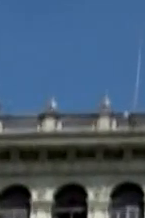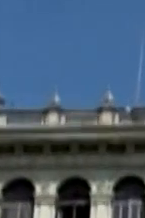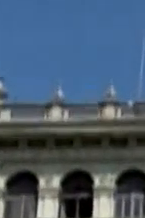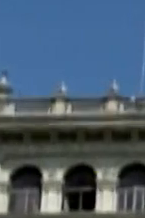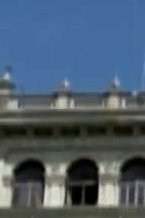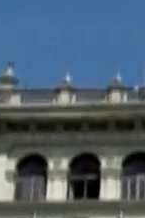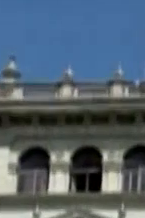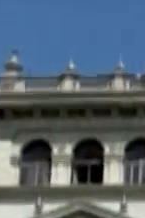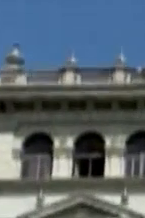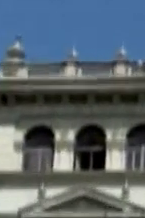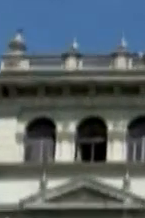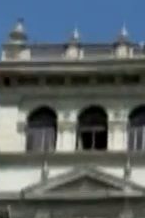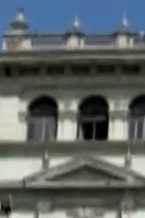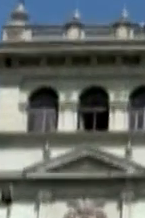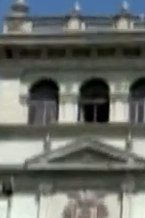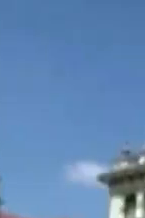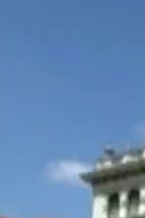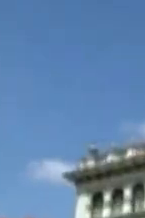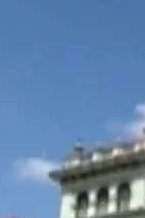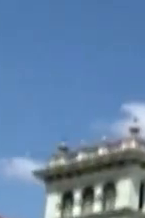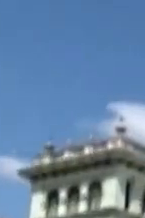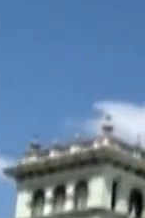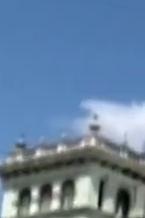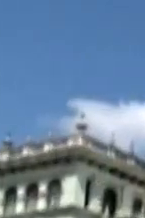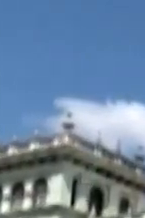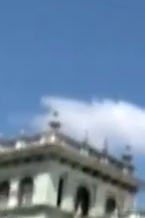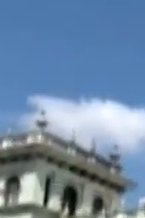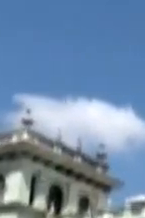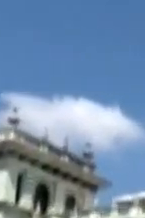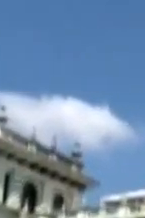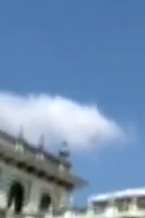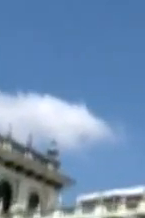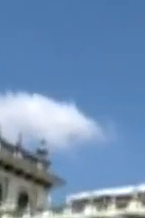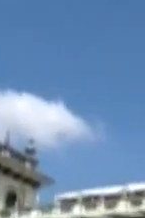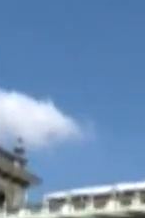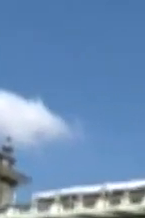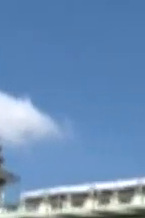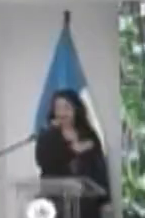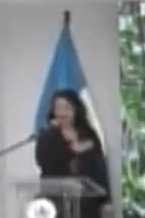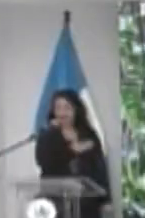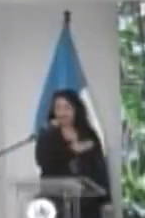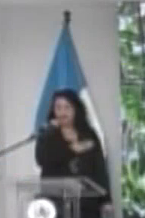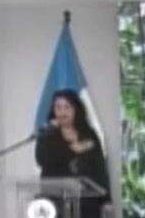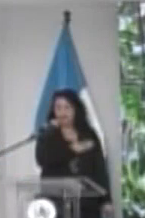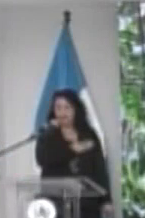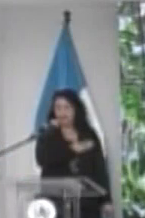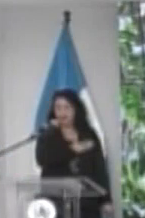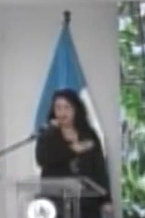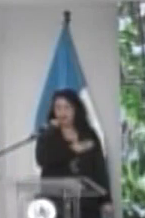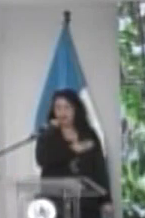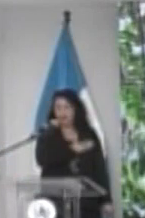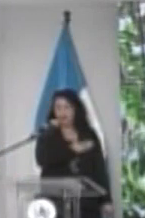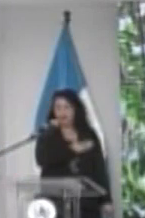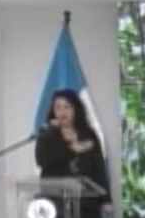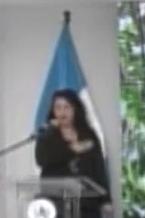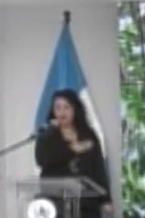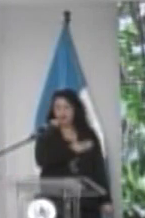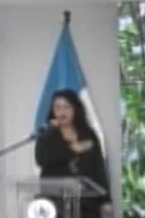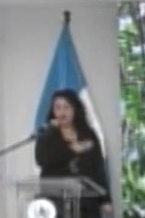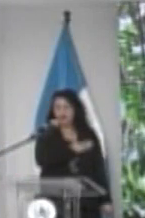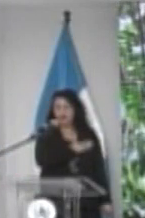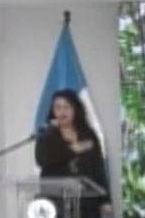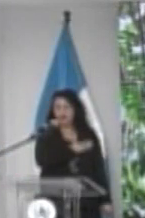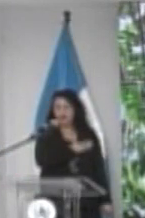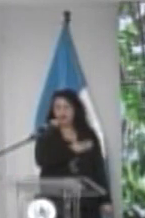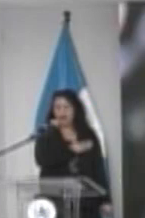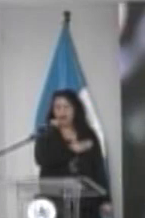los procesos de formación de los servidores públicos, es parte de esos desafíos que como país tenemos y particularmente